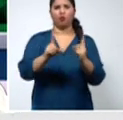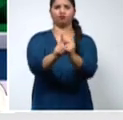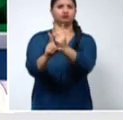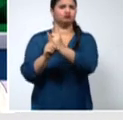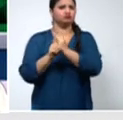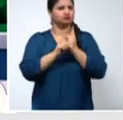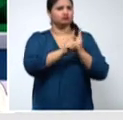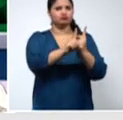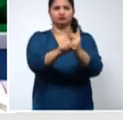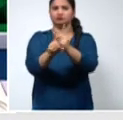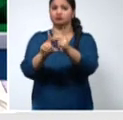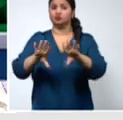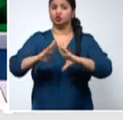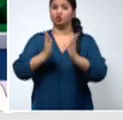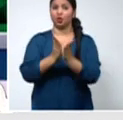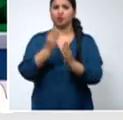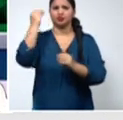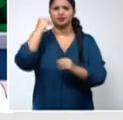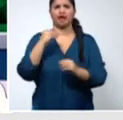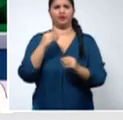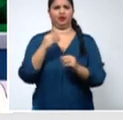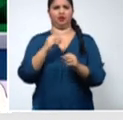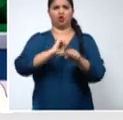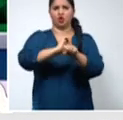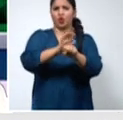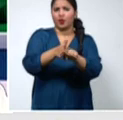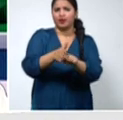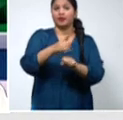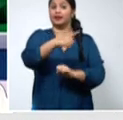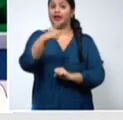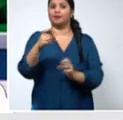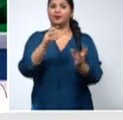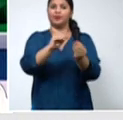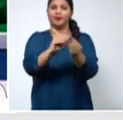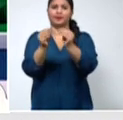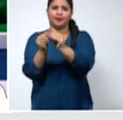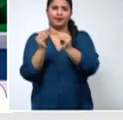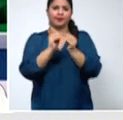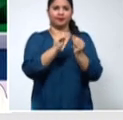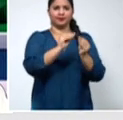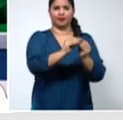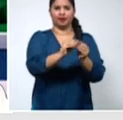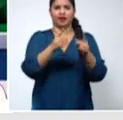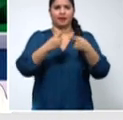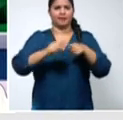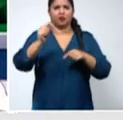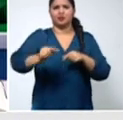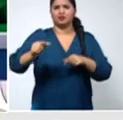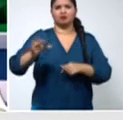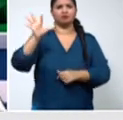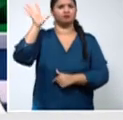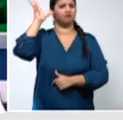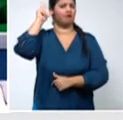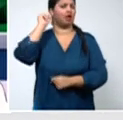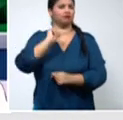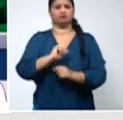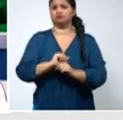alto riesgo de transmisión, como vamos a ver que tenemos en nuestro país en muchas ocasiones.